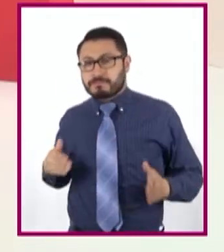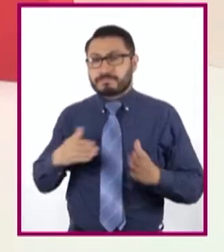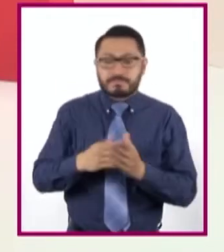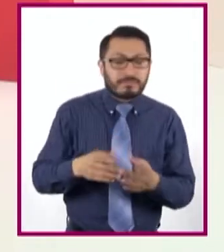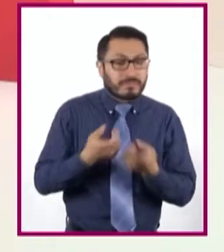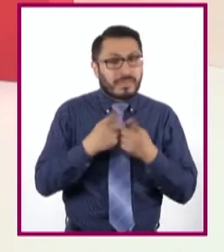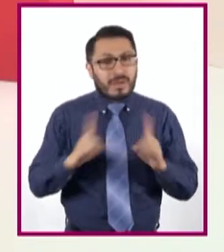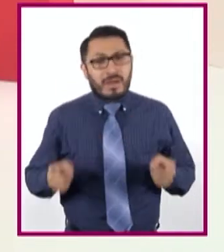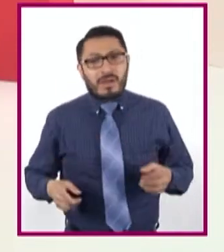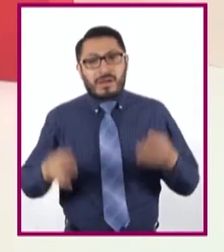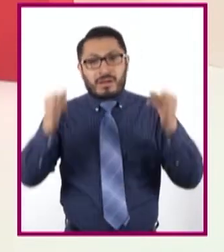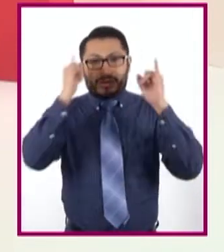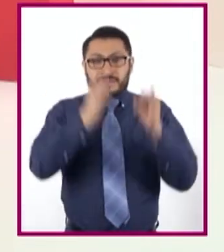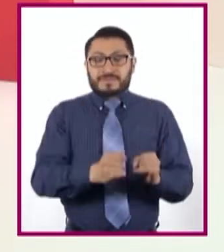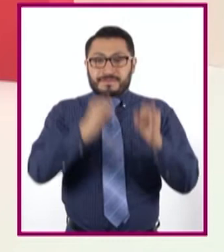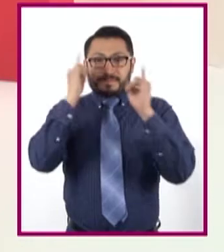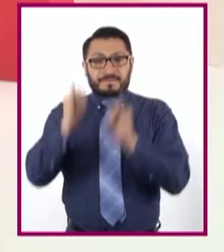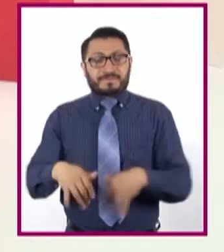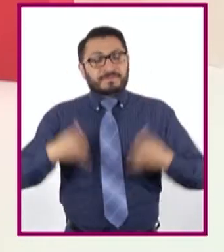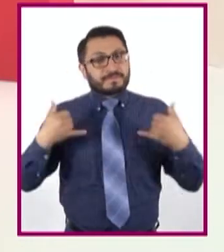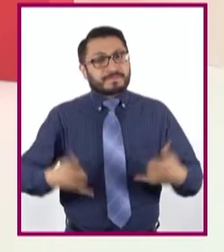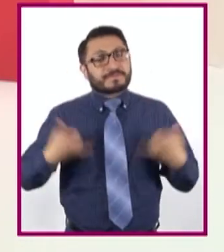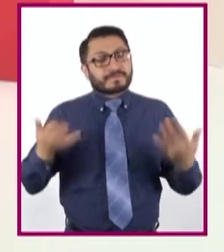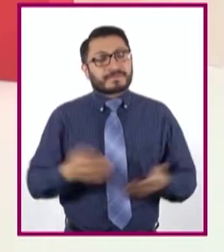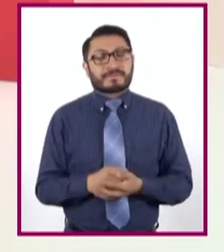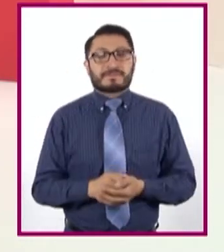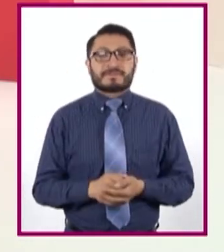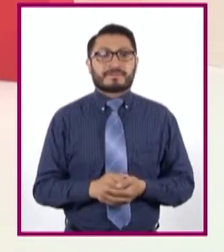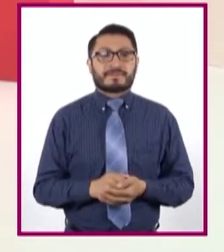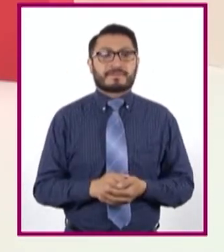desarrollo integral de las y los adolescentes?